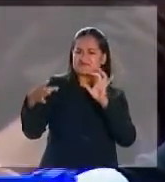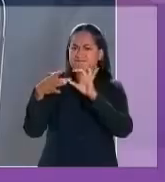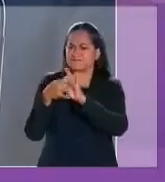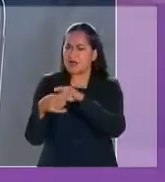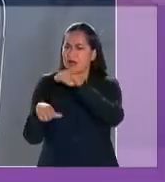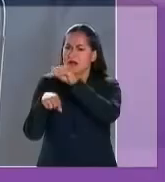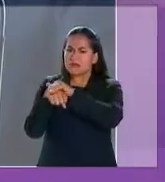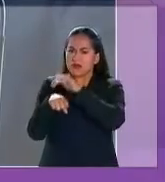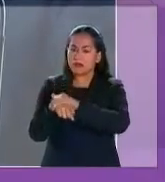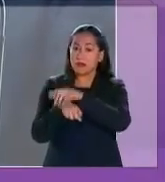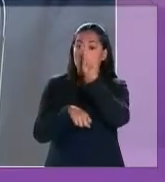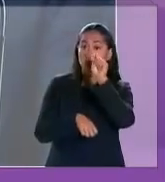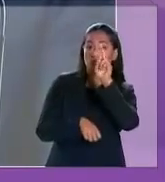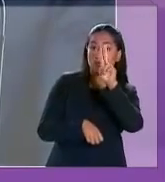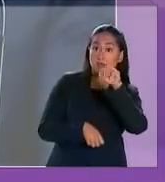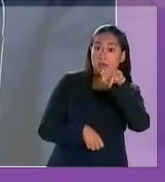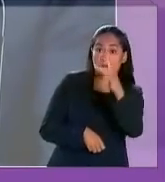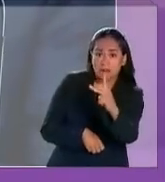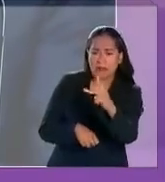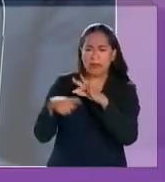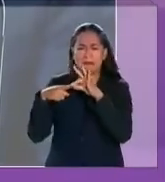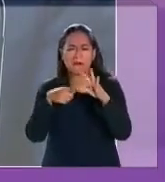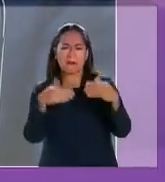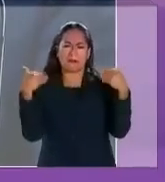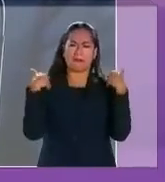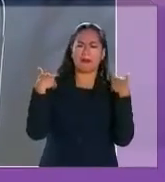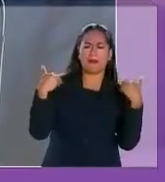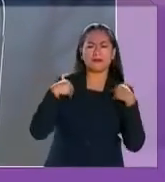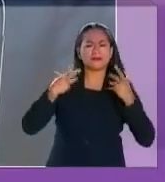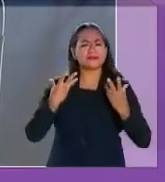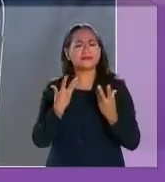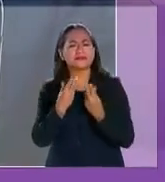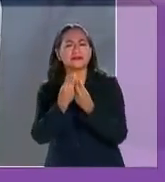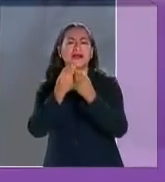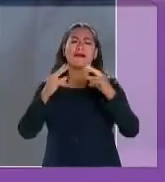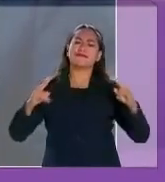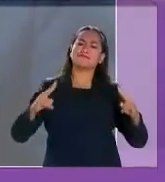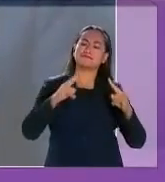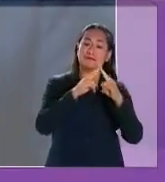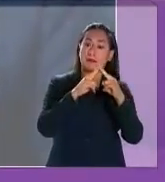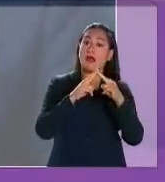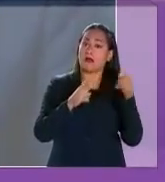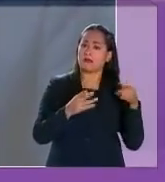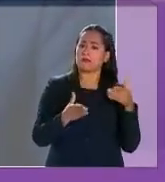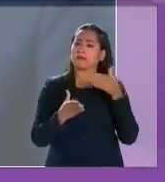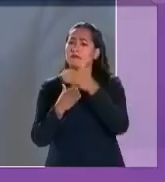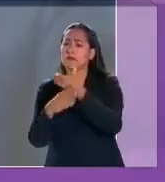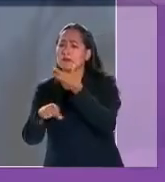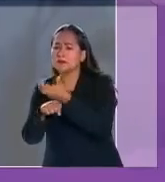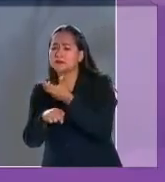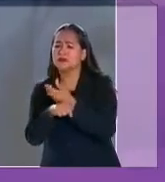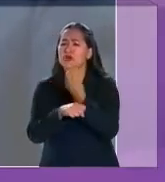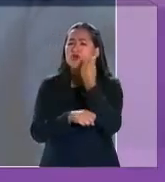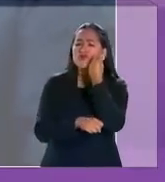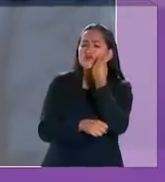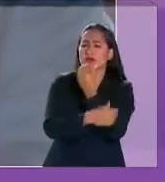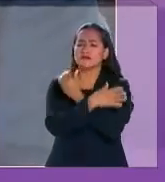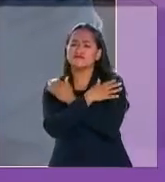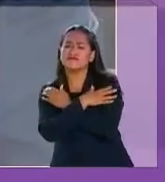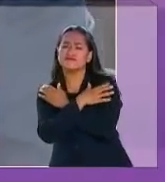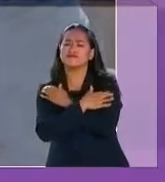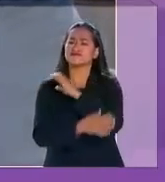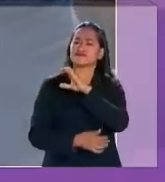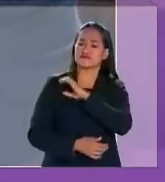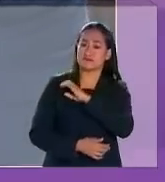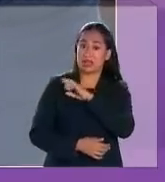eiffel y luego fue a la casa blanca y sembró un arbolito con él hasta besos le dio en la casa blanca macro lo